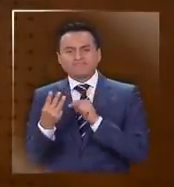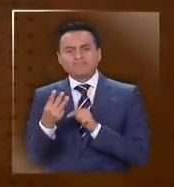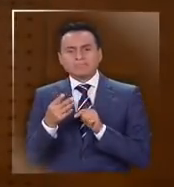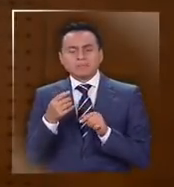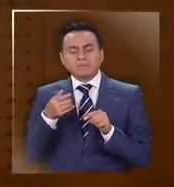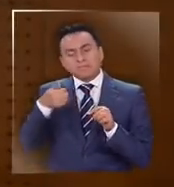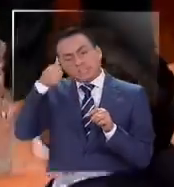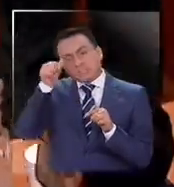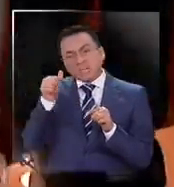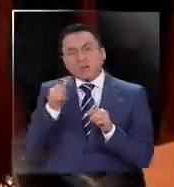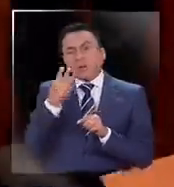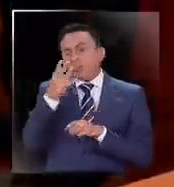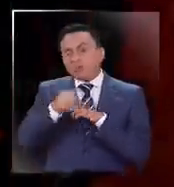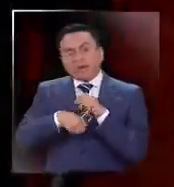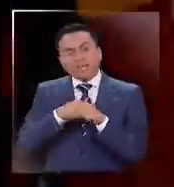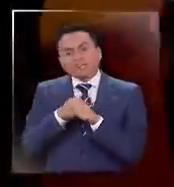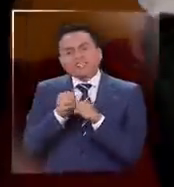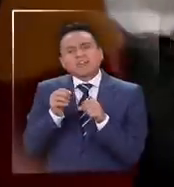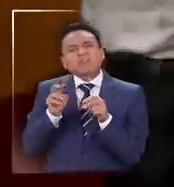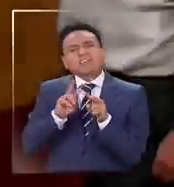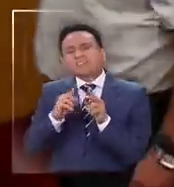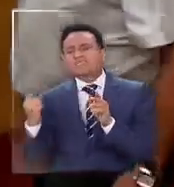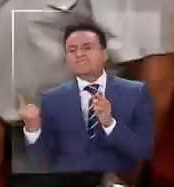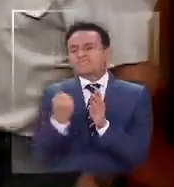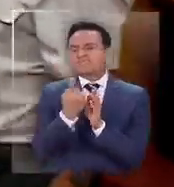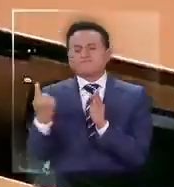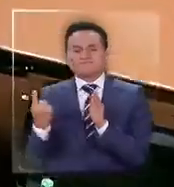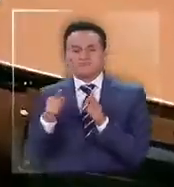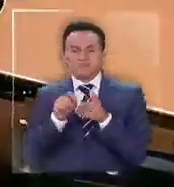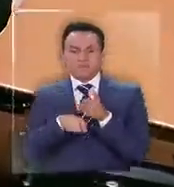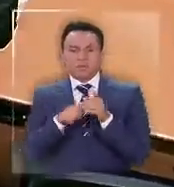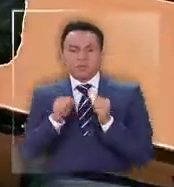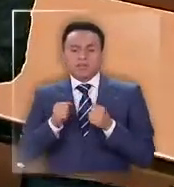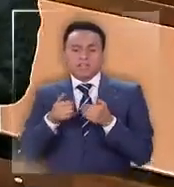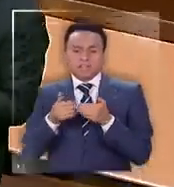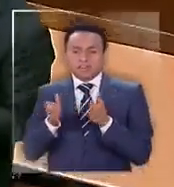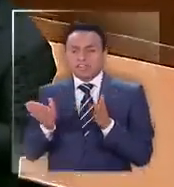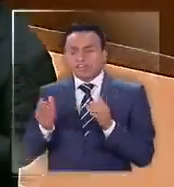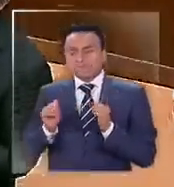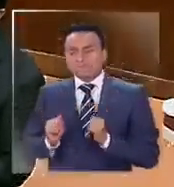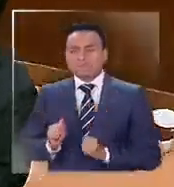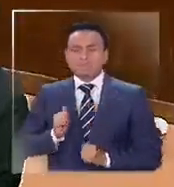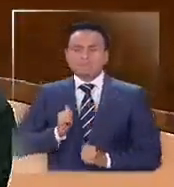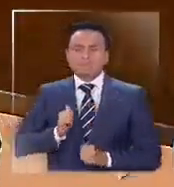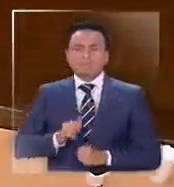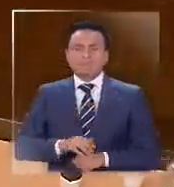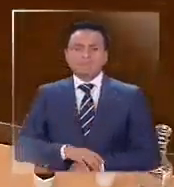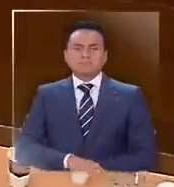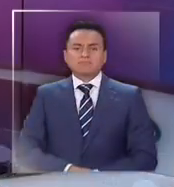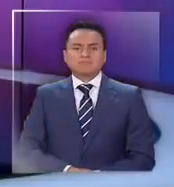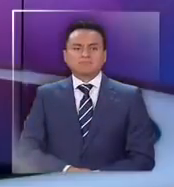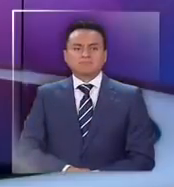pena remitida de 4 años, es decir, que podrán cumplir en libertad.